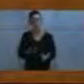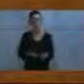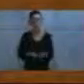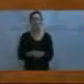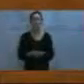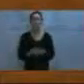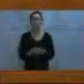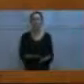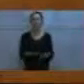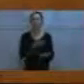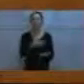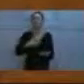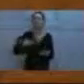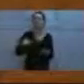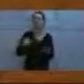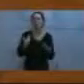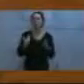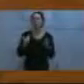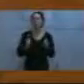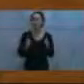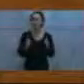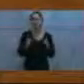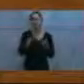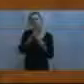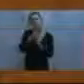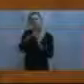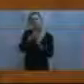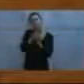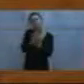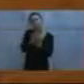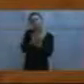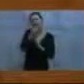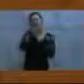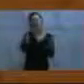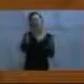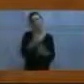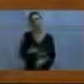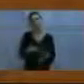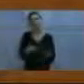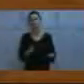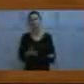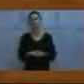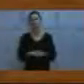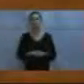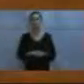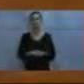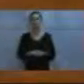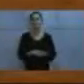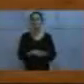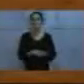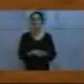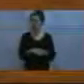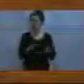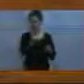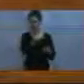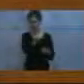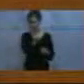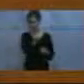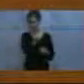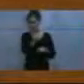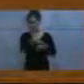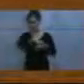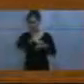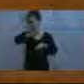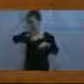tratar de poner algún ejemplo para ilustrar perfectamente lo que digo. Ustedes, la inmensa mayoría de esta